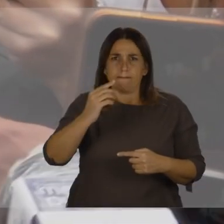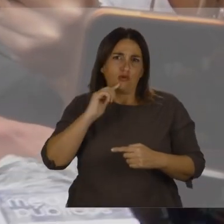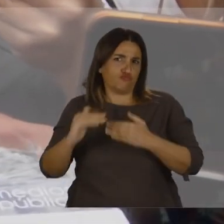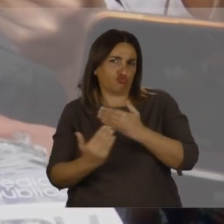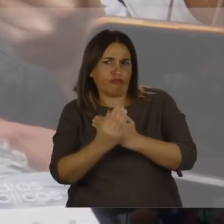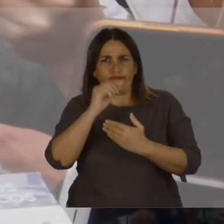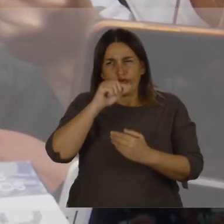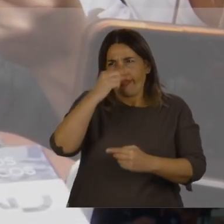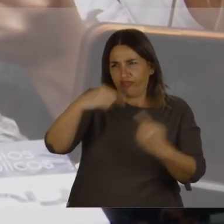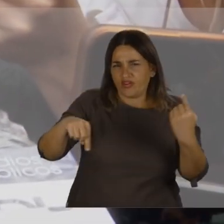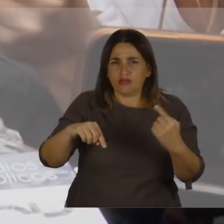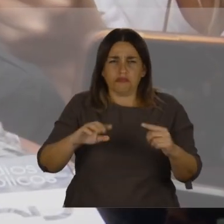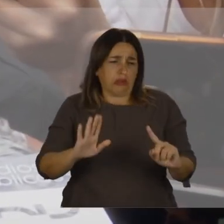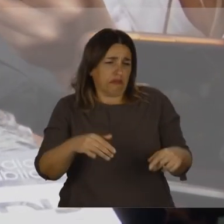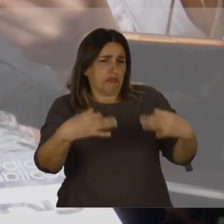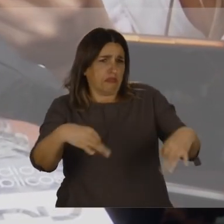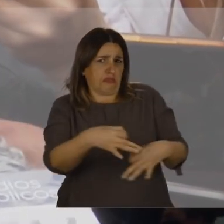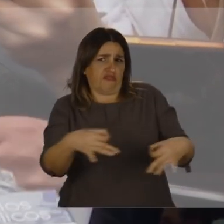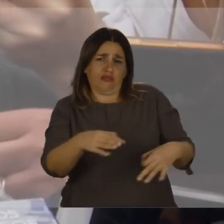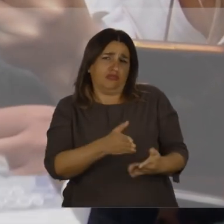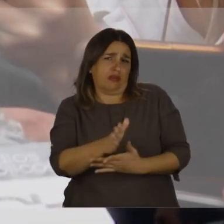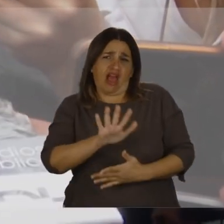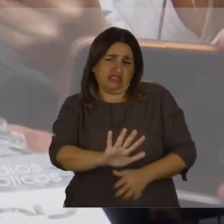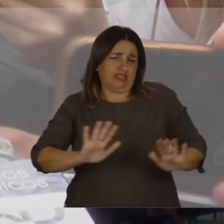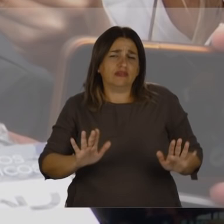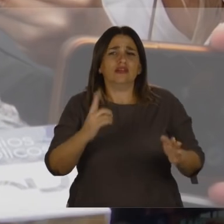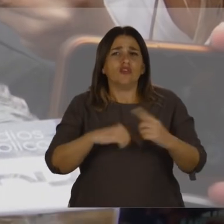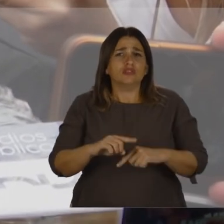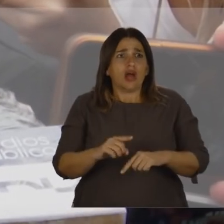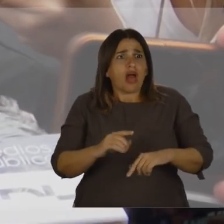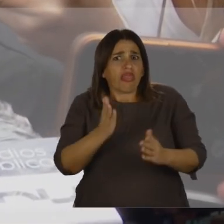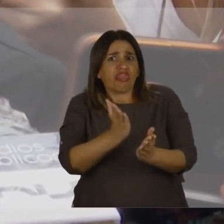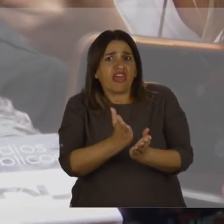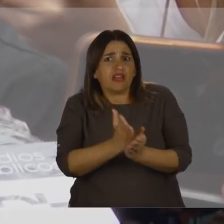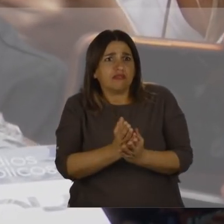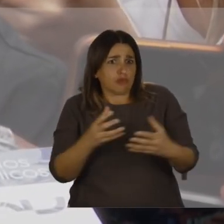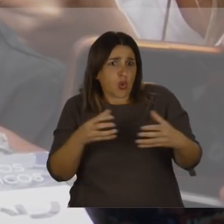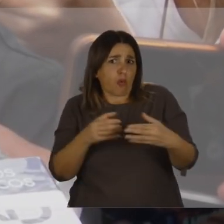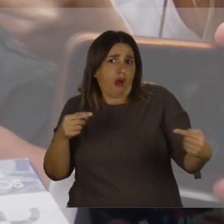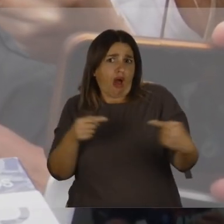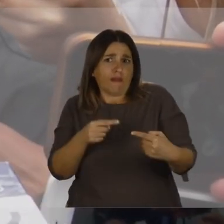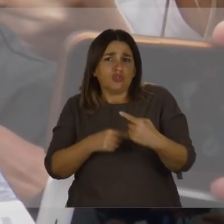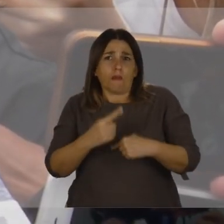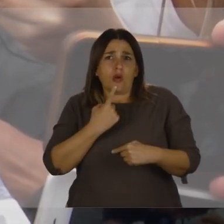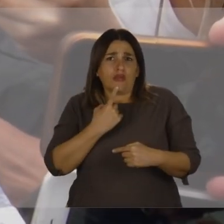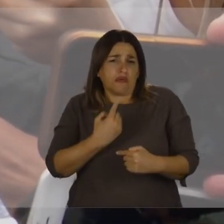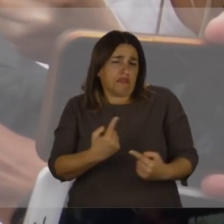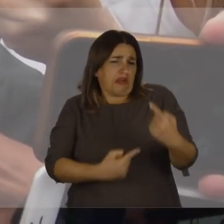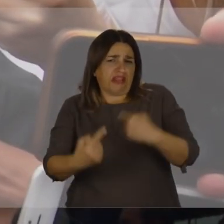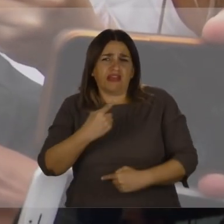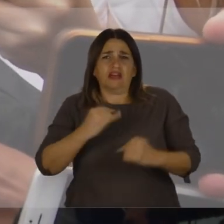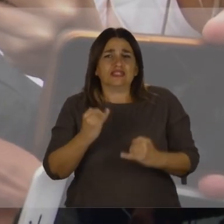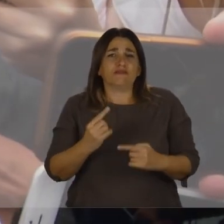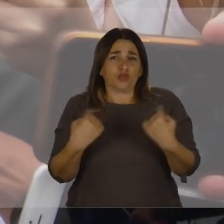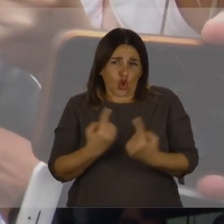cosas, primero, no me extraña, es una práctica usual. Segundo, están en todo su derecho como oposición de criticar al gobierno. Los